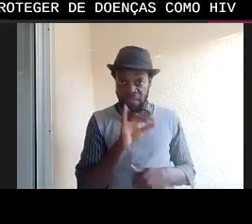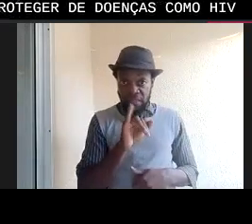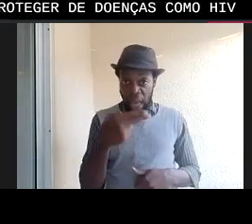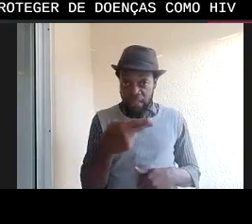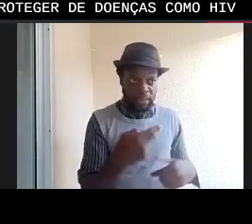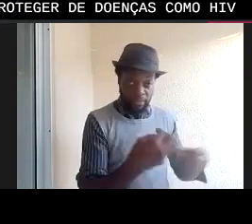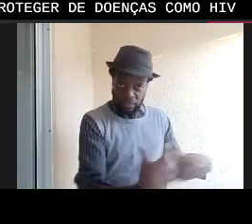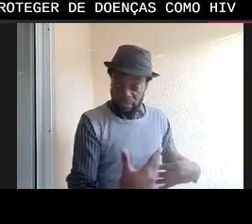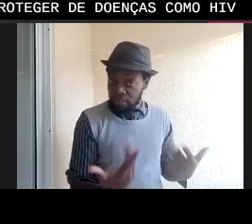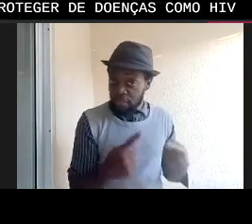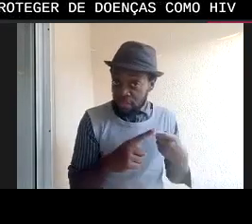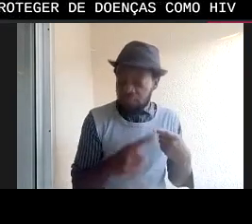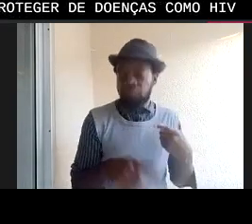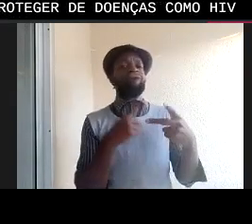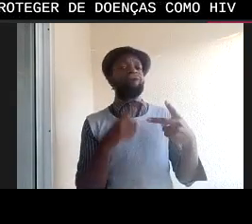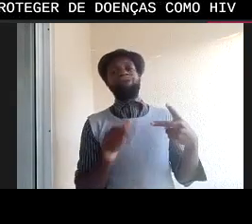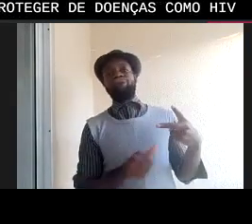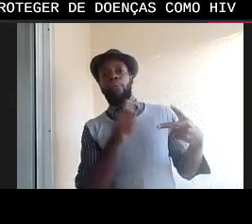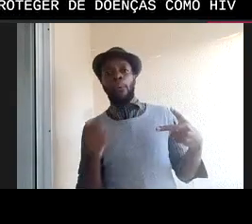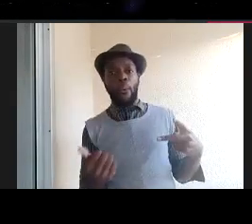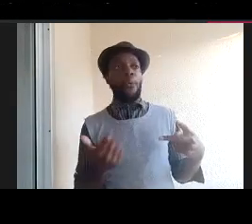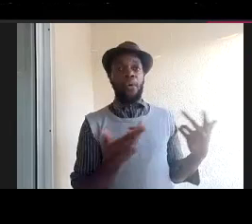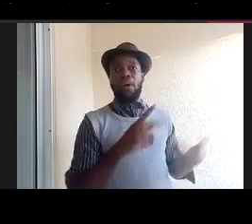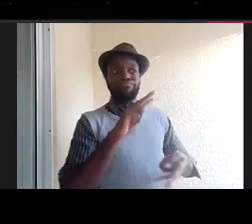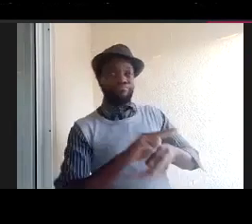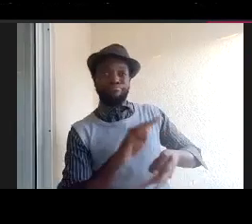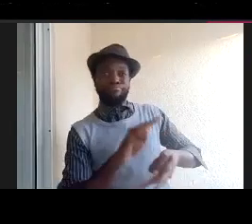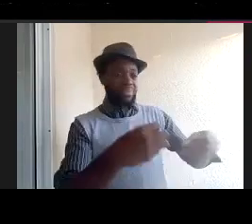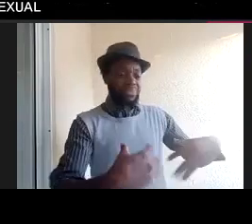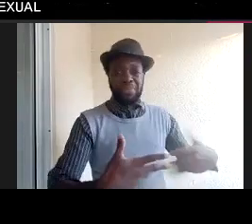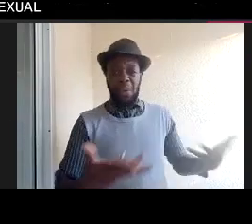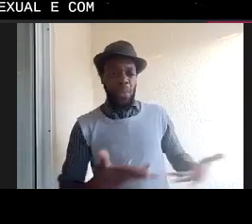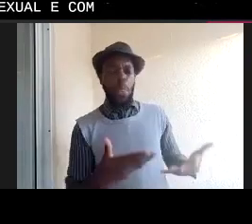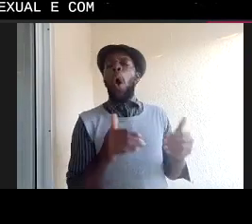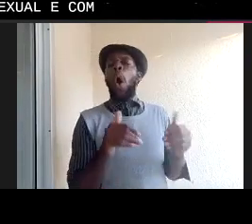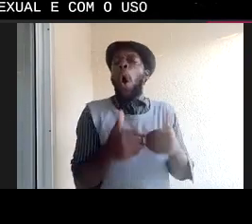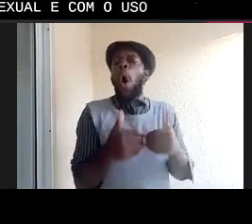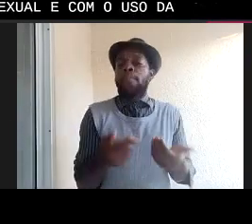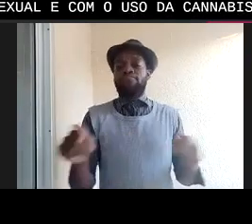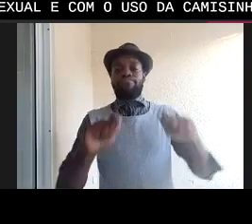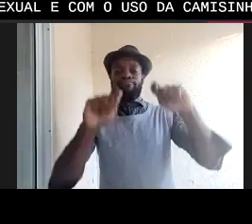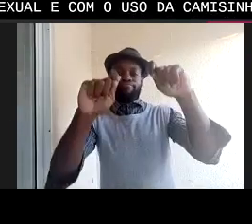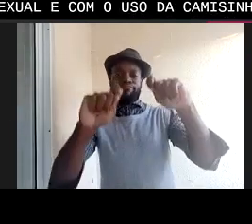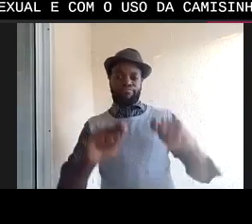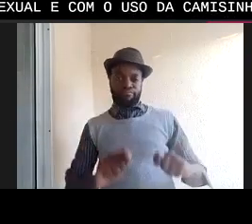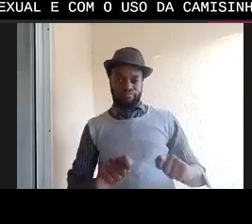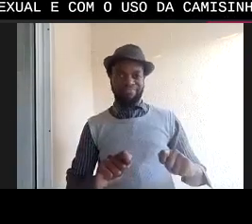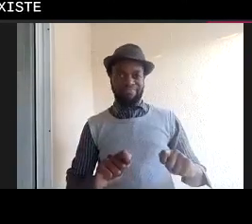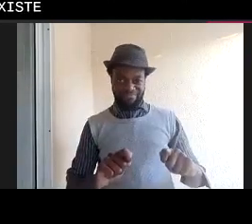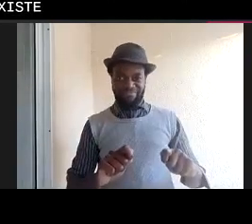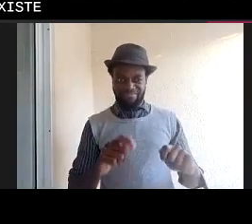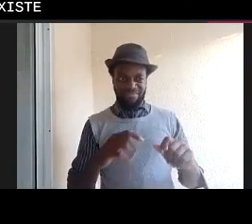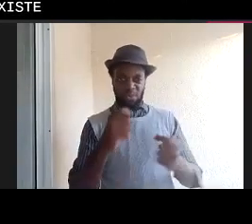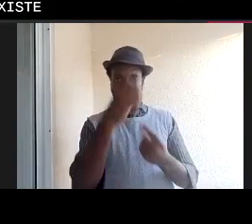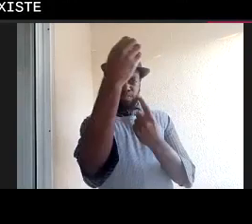o enfermedades de transmisión sexual, y es a través del uso del condón. Existen importantes brechas en el conocimiento,